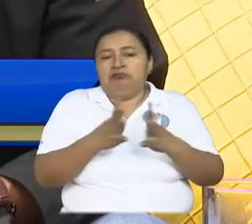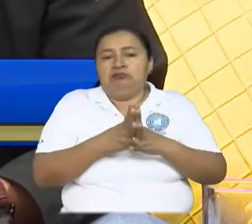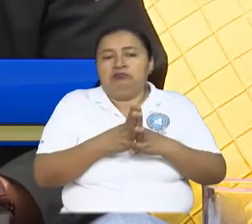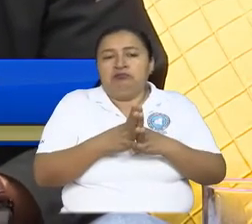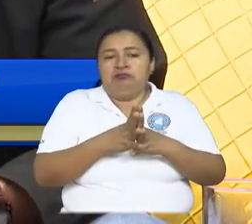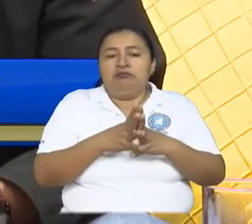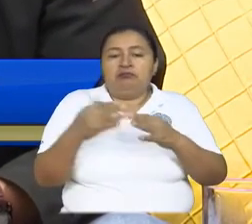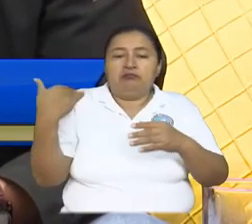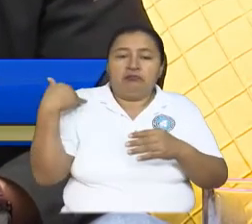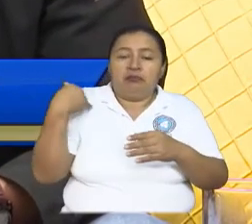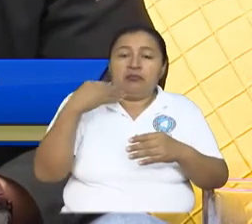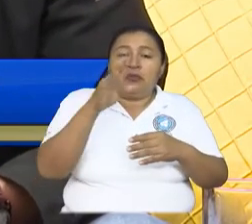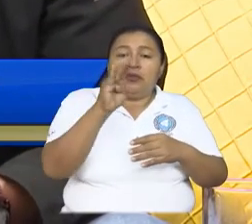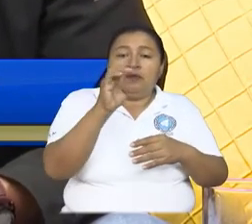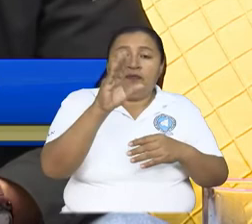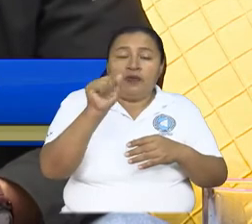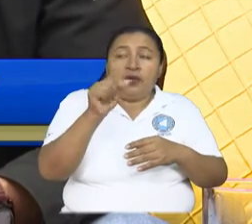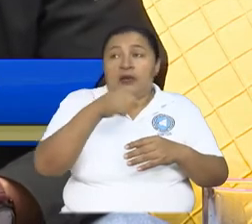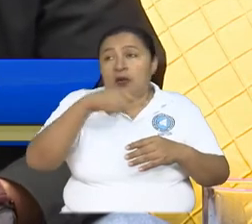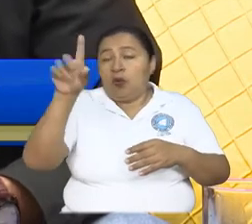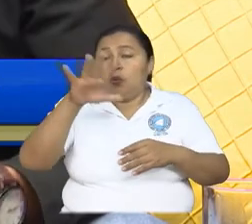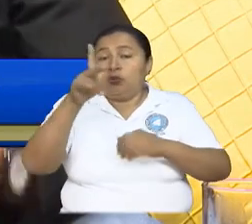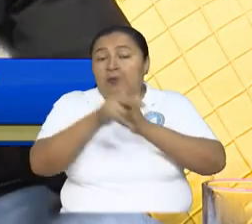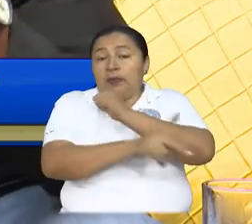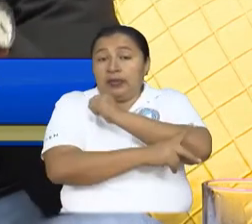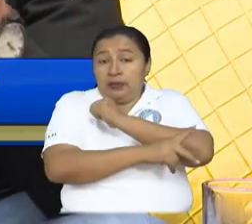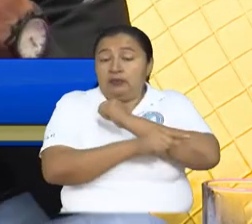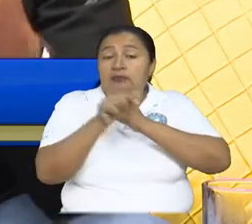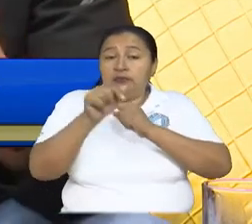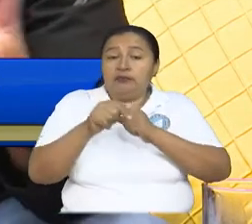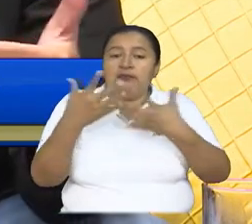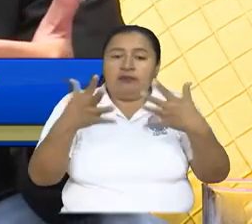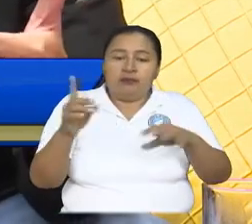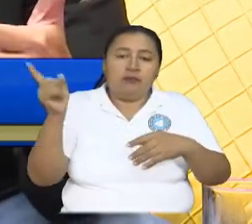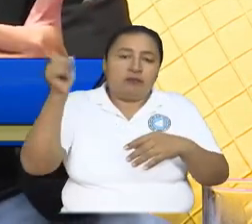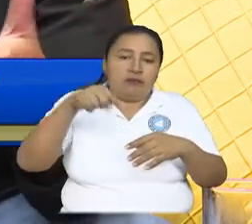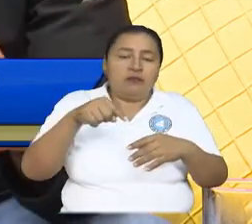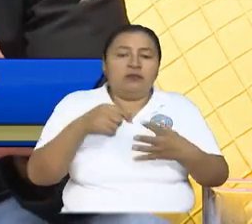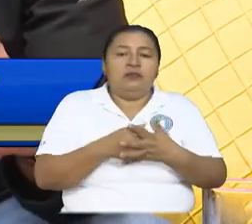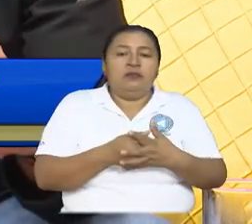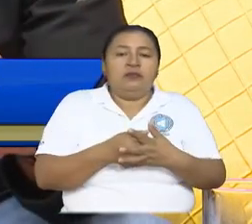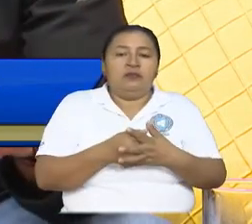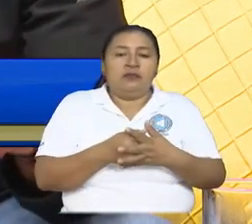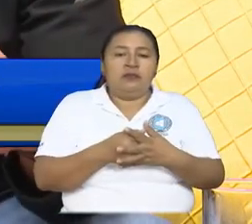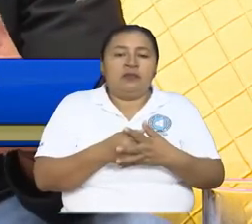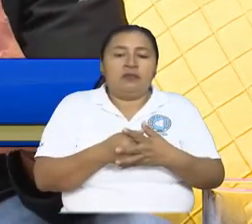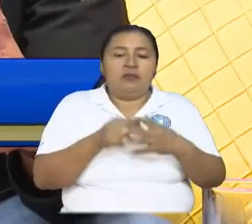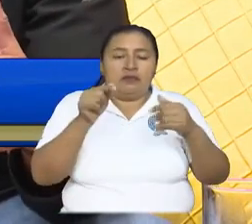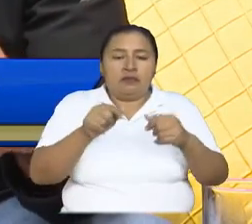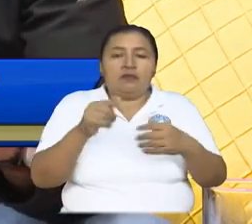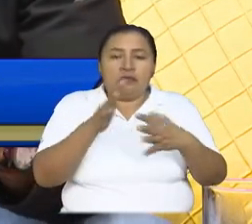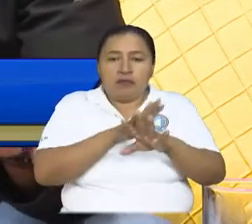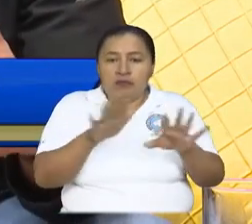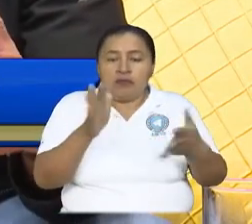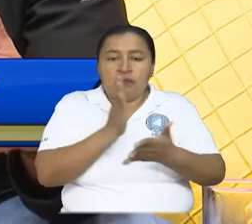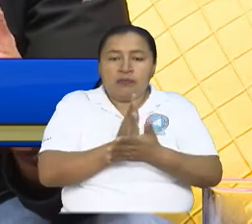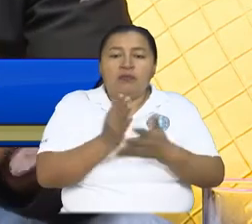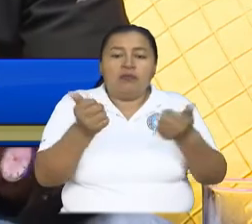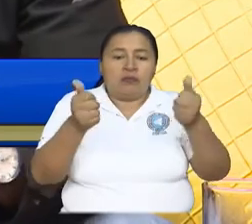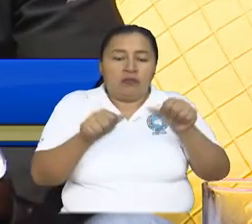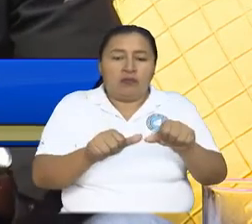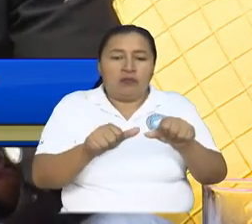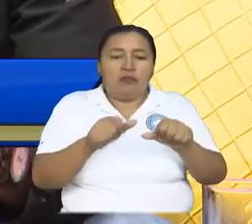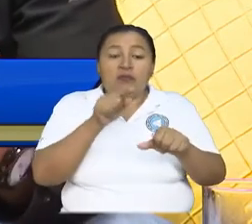solicitando becas en el extranjero y que ya digamos está determinado que están aprobadas